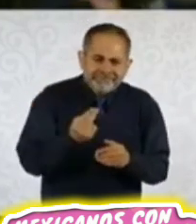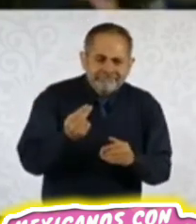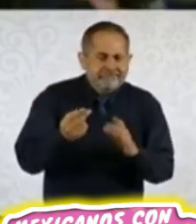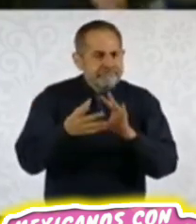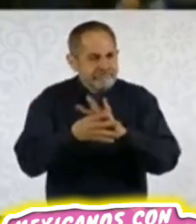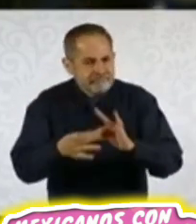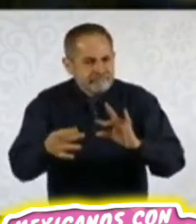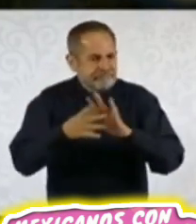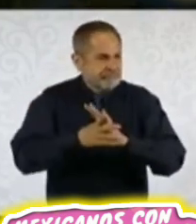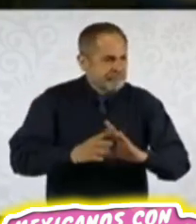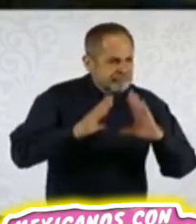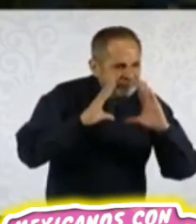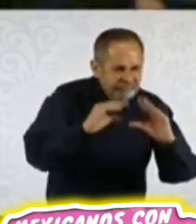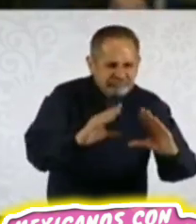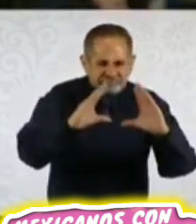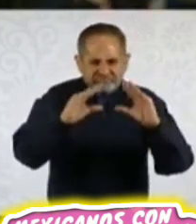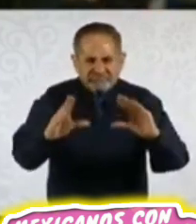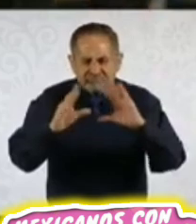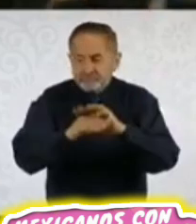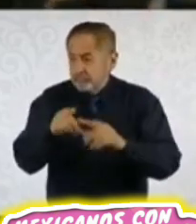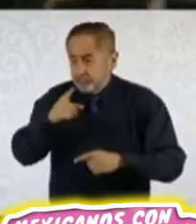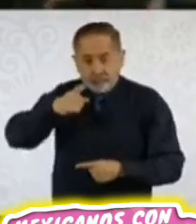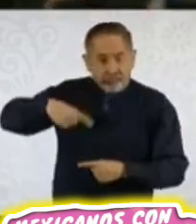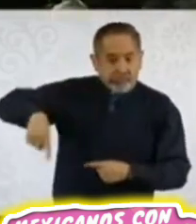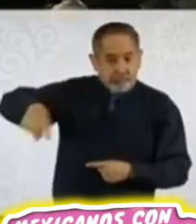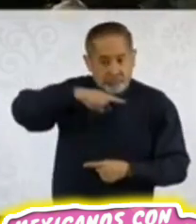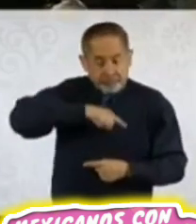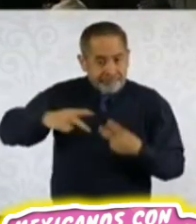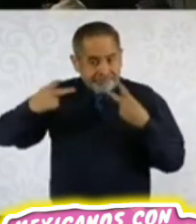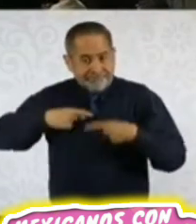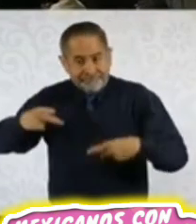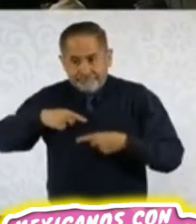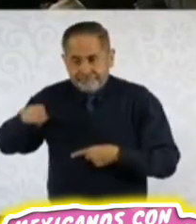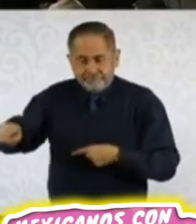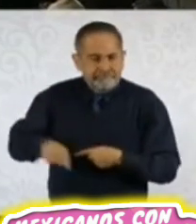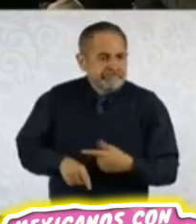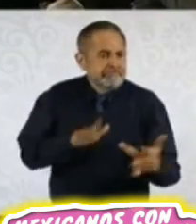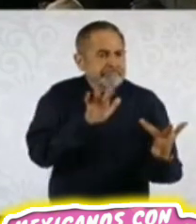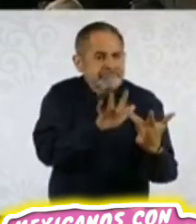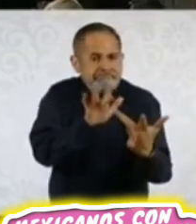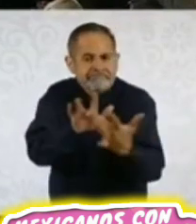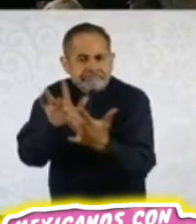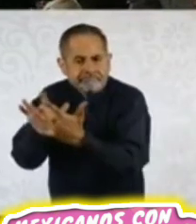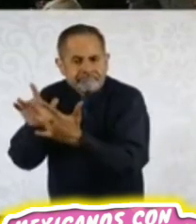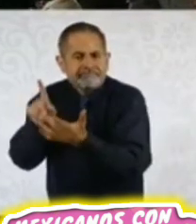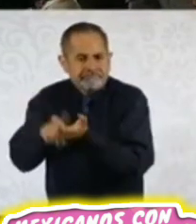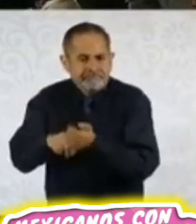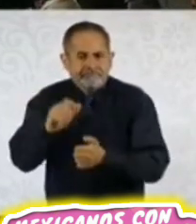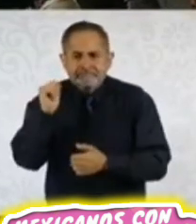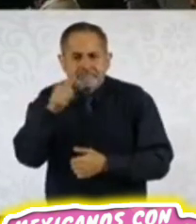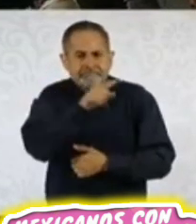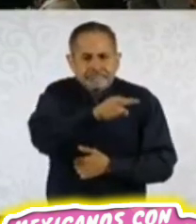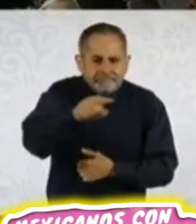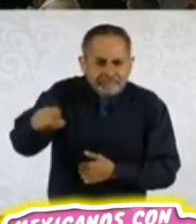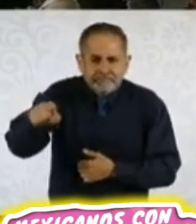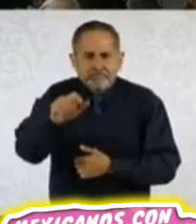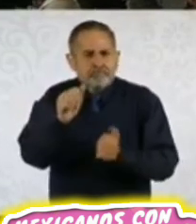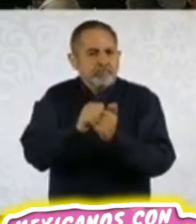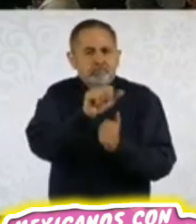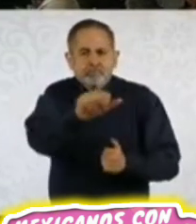dar capacitación a todas las personas que van a estar en contacto con alguna situación administrativa con las